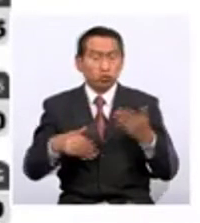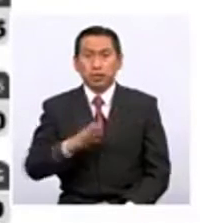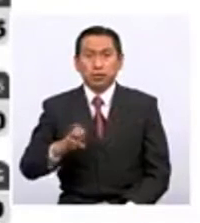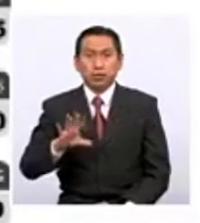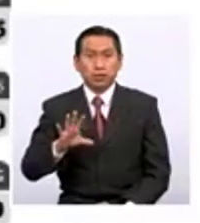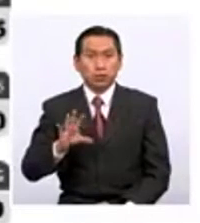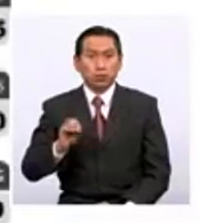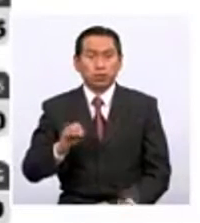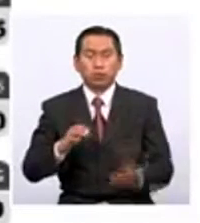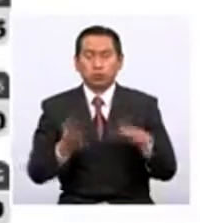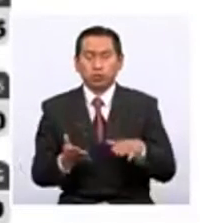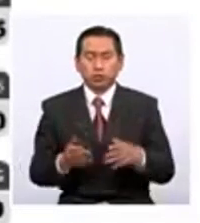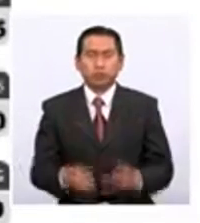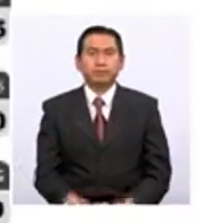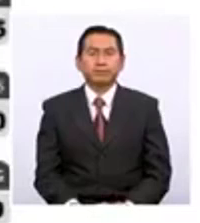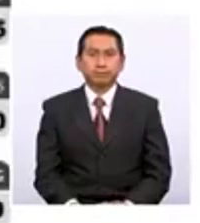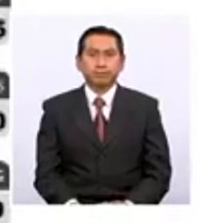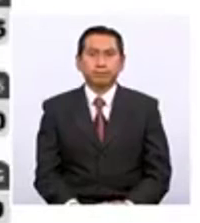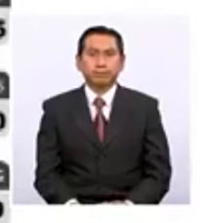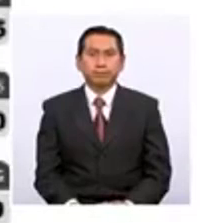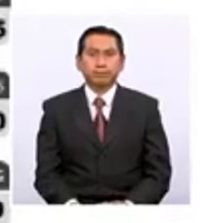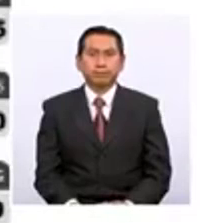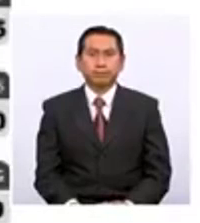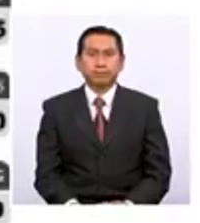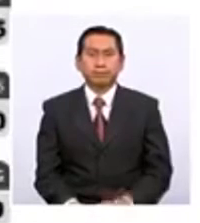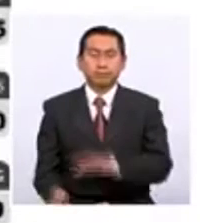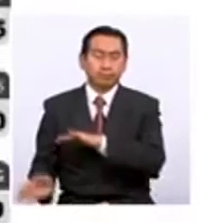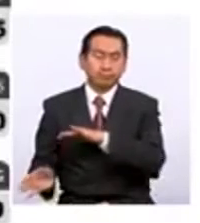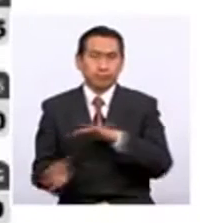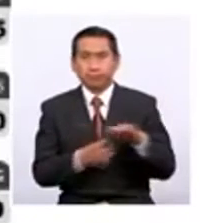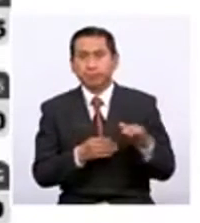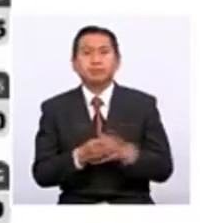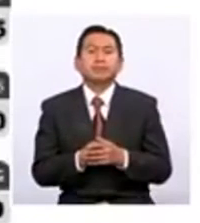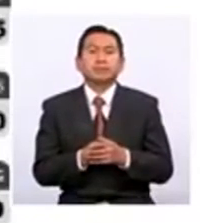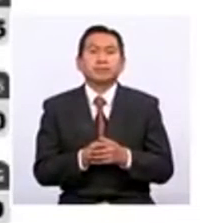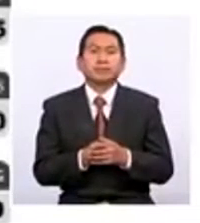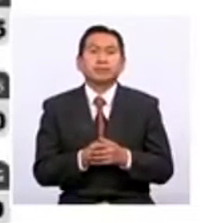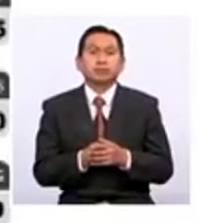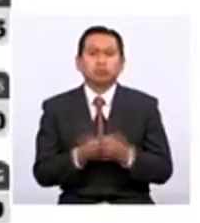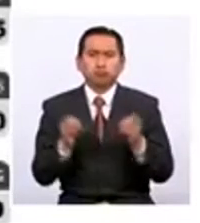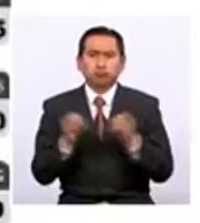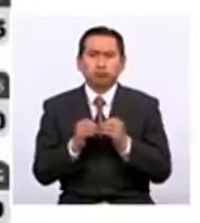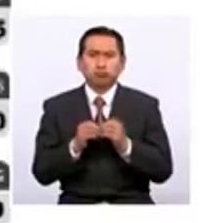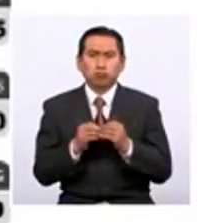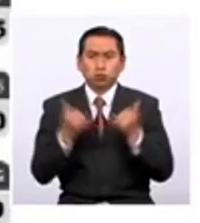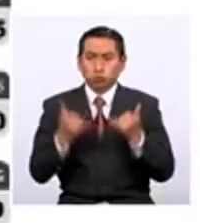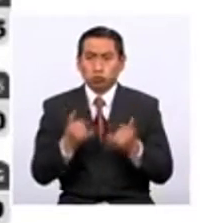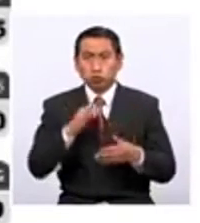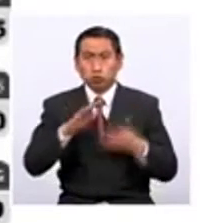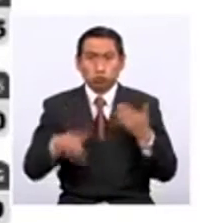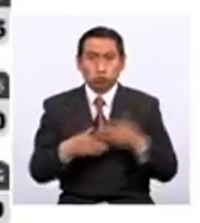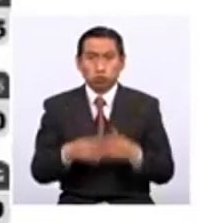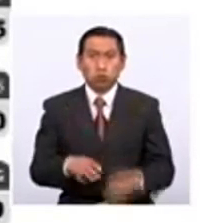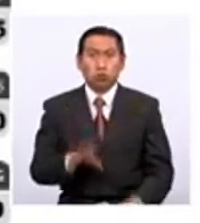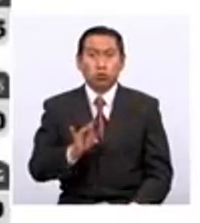7.550 fallecidos. Por otra parte, contabilizamos en total